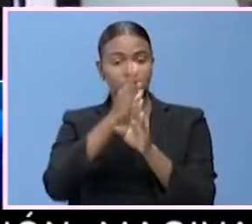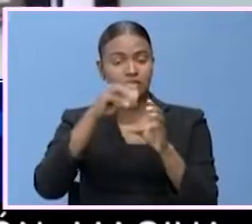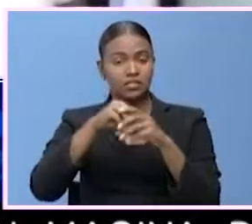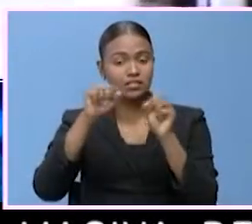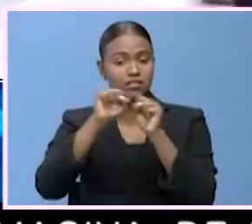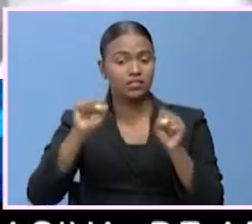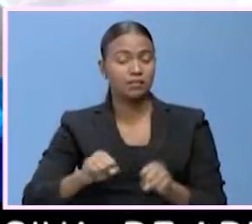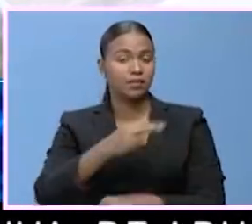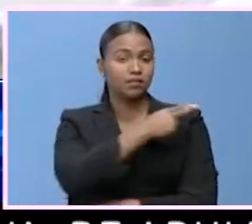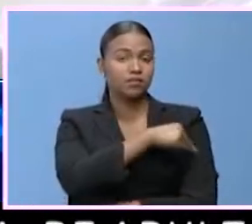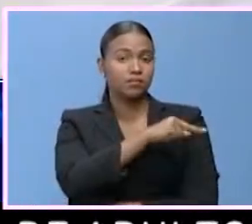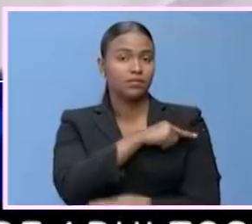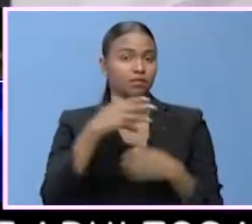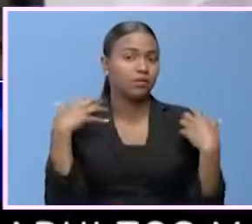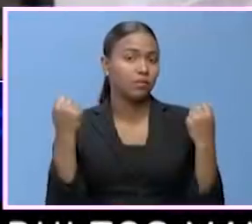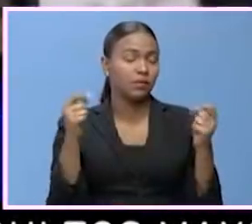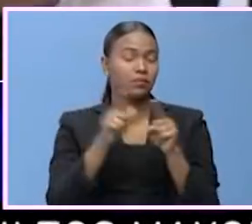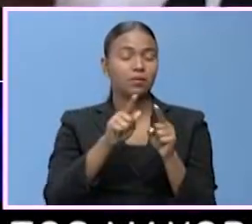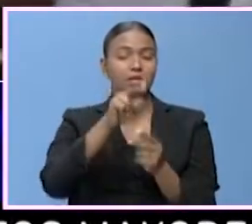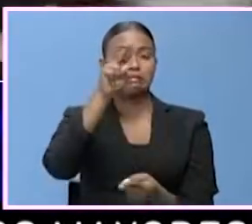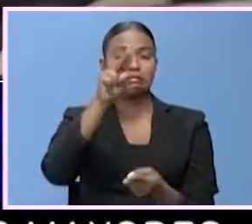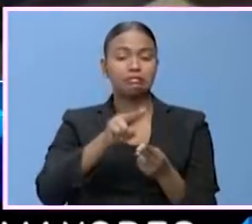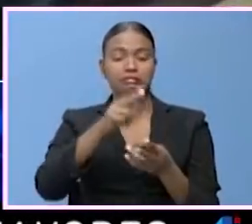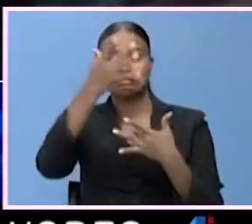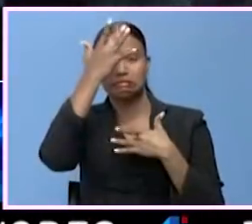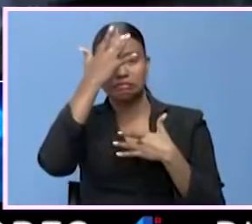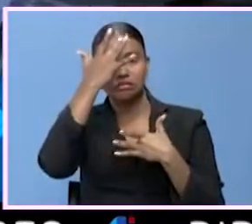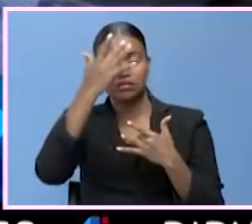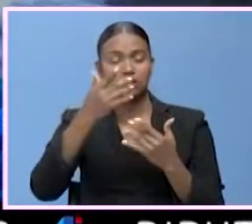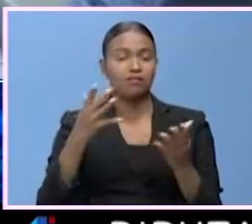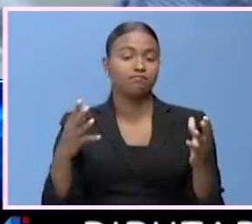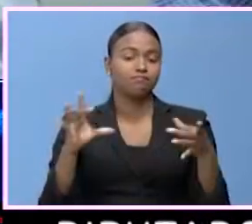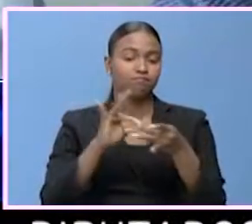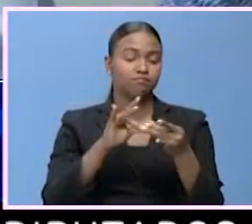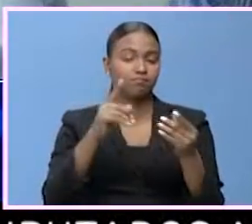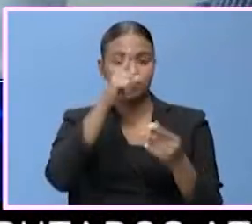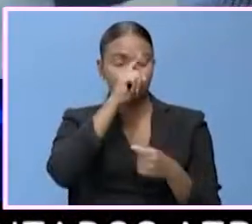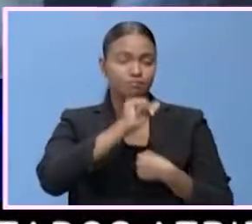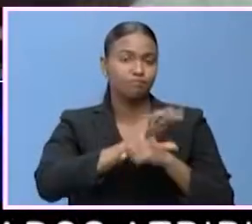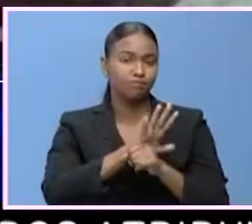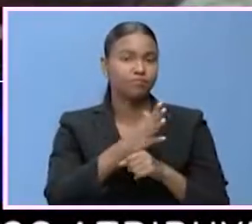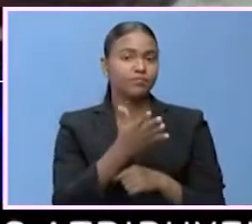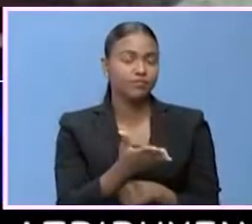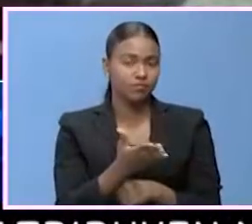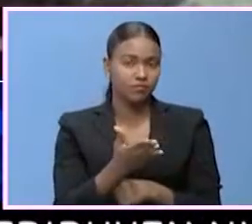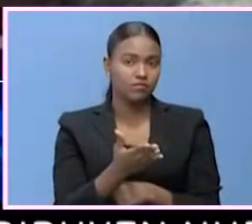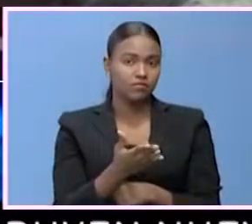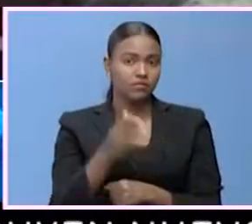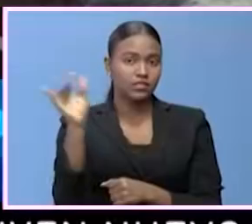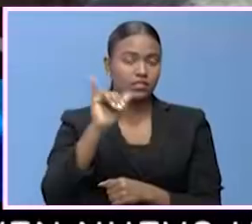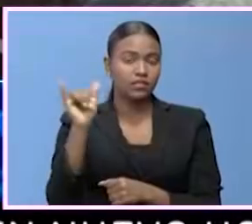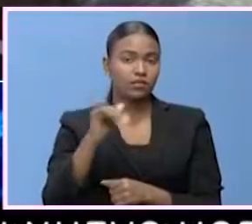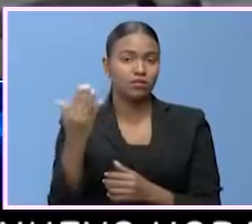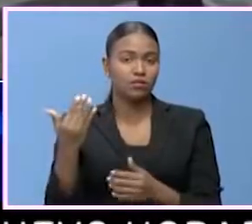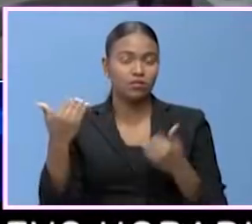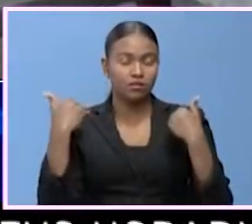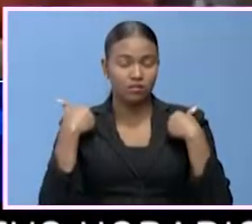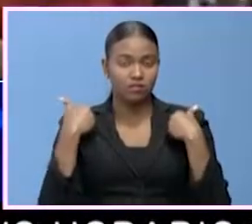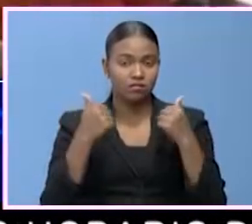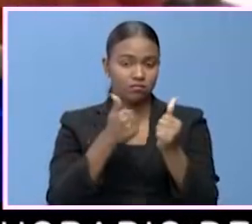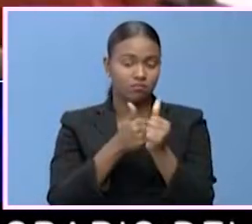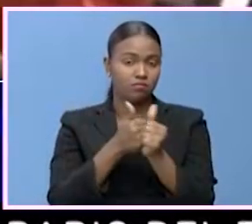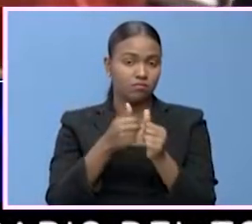de salud, así como reducir la mortalidad asociada a la COVID-19 y la morbilidad